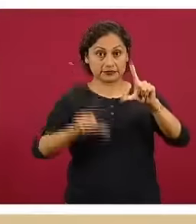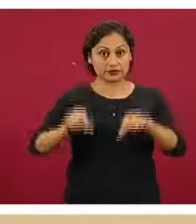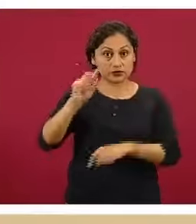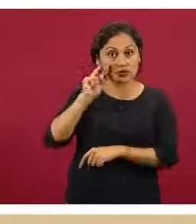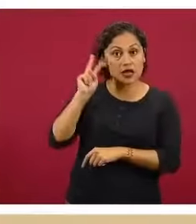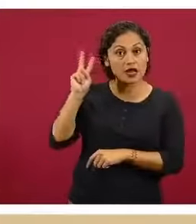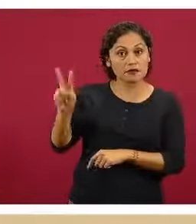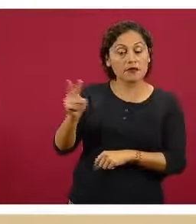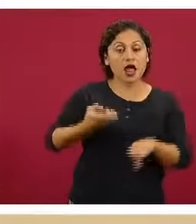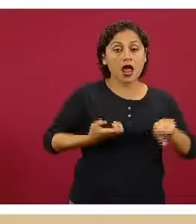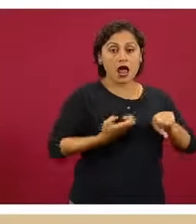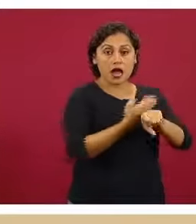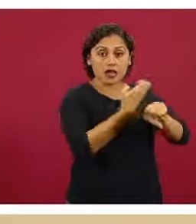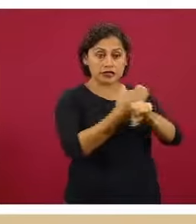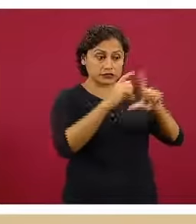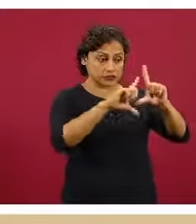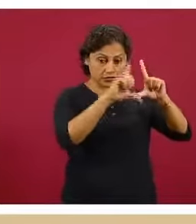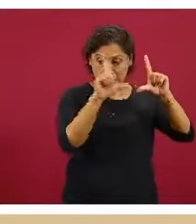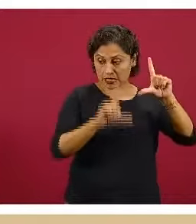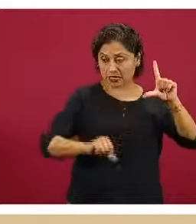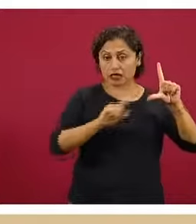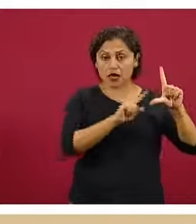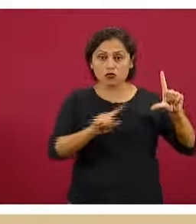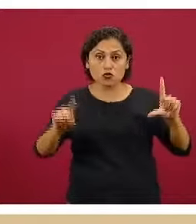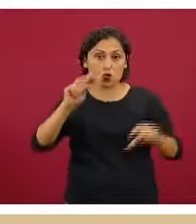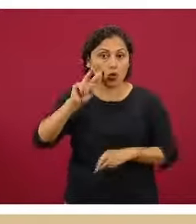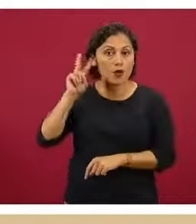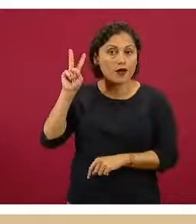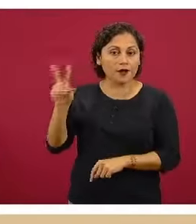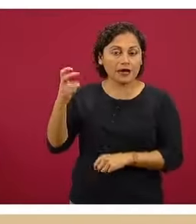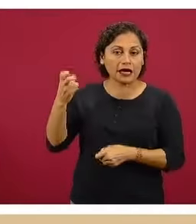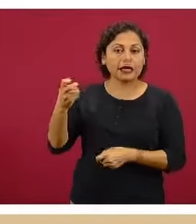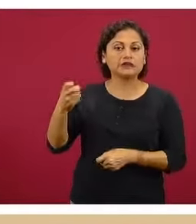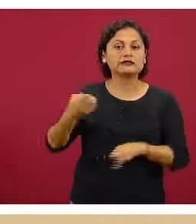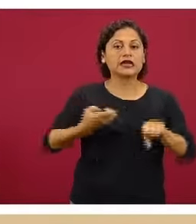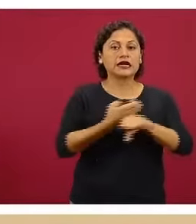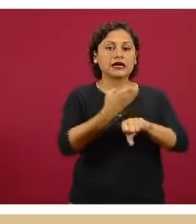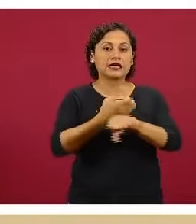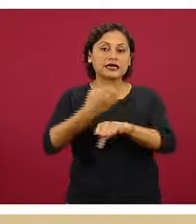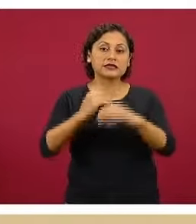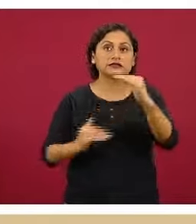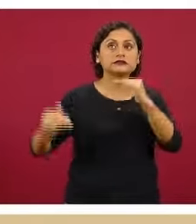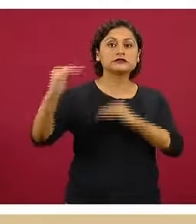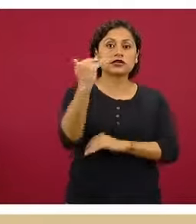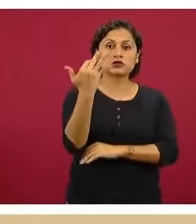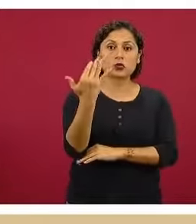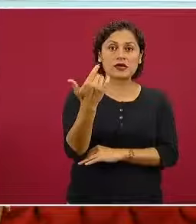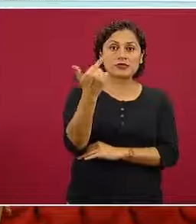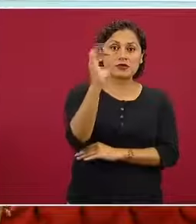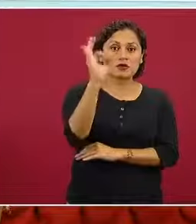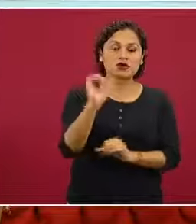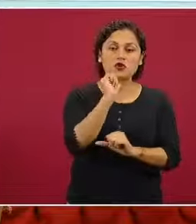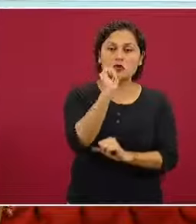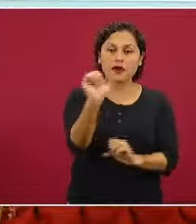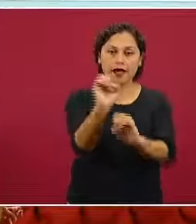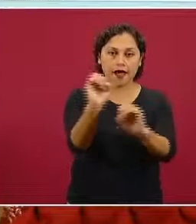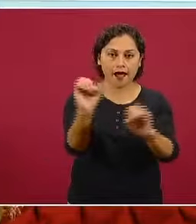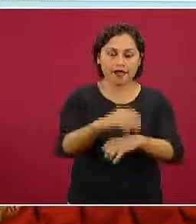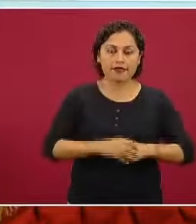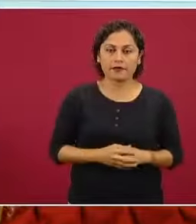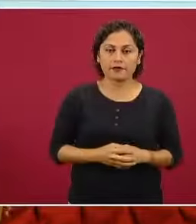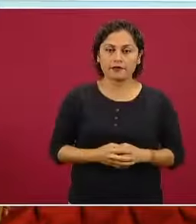ninguna entidad federativa, esto es un elemento nuevo de hoy, ninguna entidad federativa tiene ocupaciones superiores al 57%, restaba